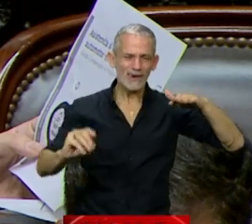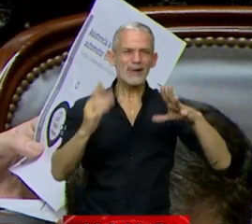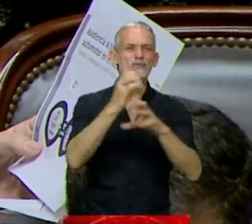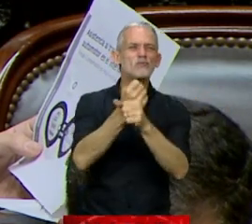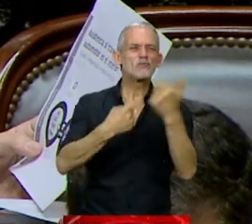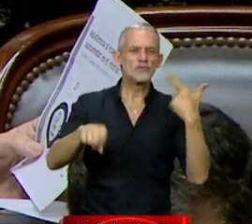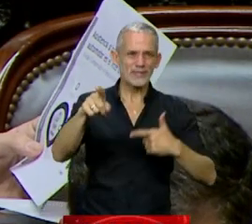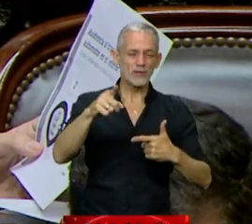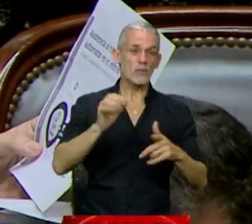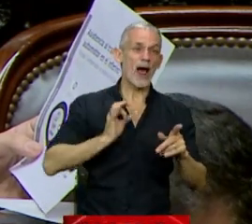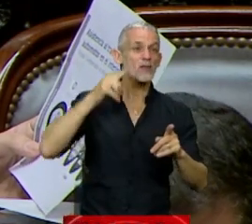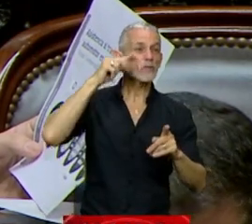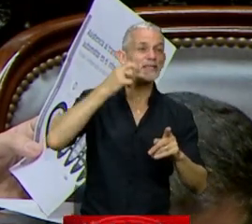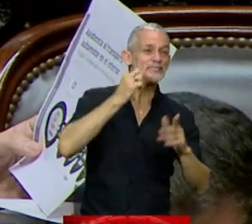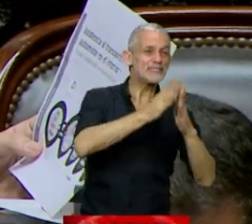entre